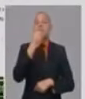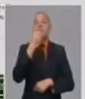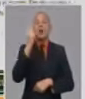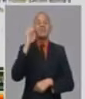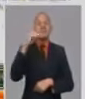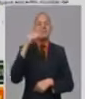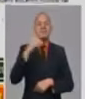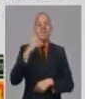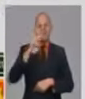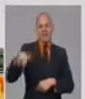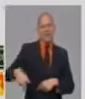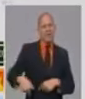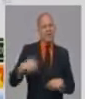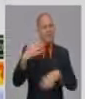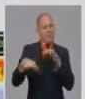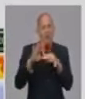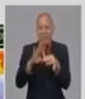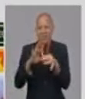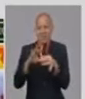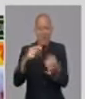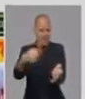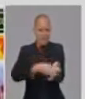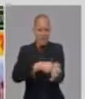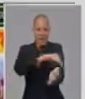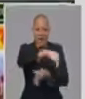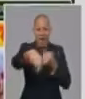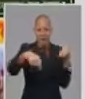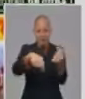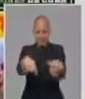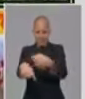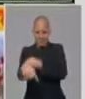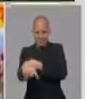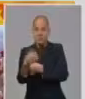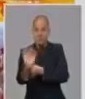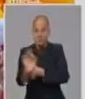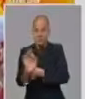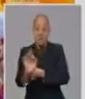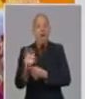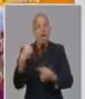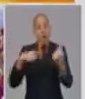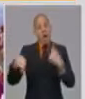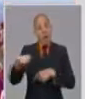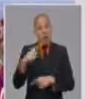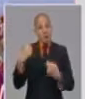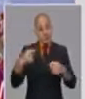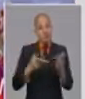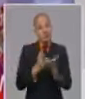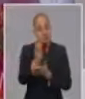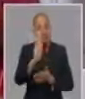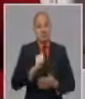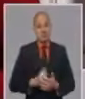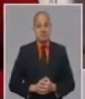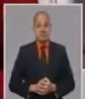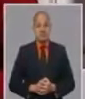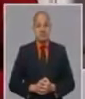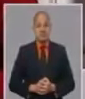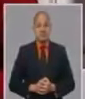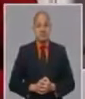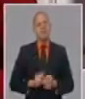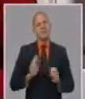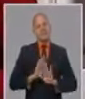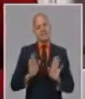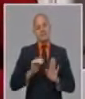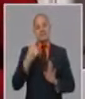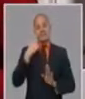que prestarle una mayor atención. Entonces, en ese sentido estamos hablando. En general, el protocolo ya de atención de